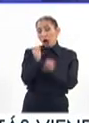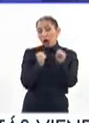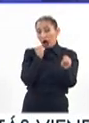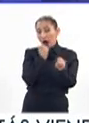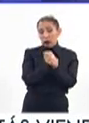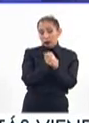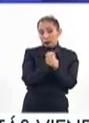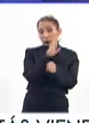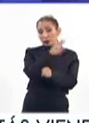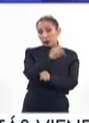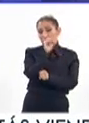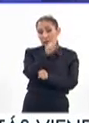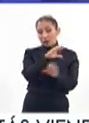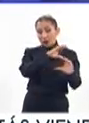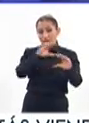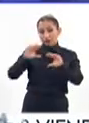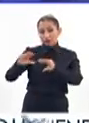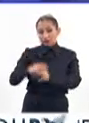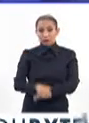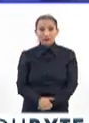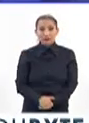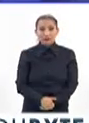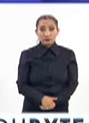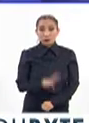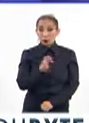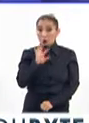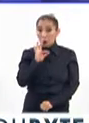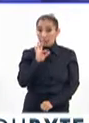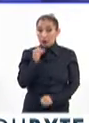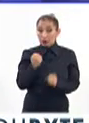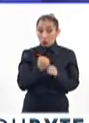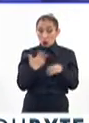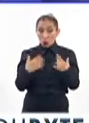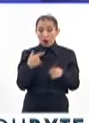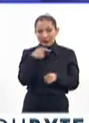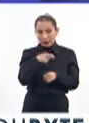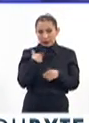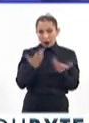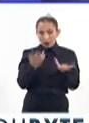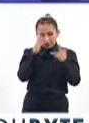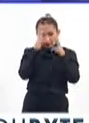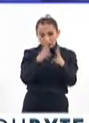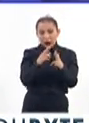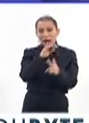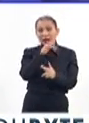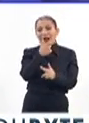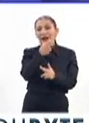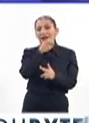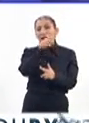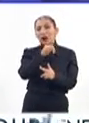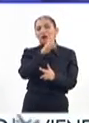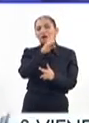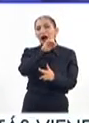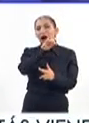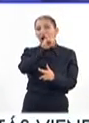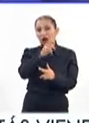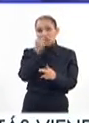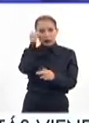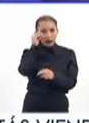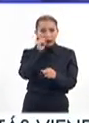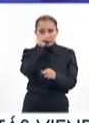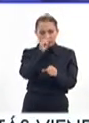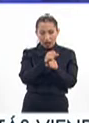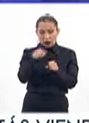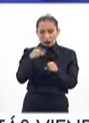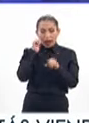440 años de la Cátedra Prima. 440 años. Durante la ceremonia, Germán Fajardo, director de este instituto, indicó que los